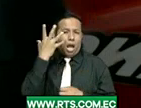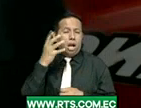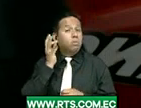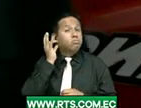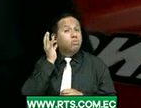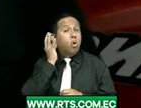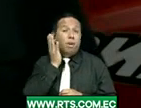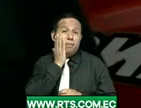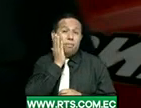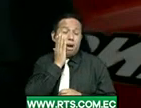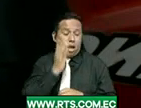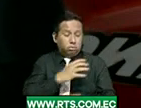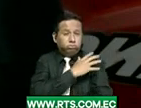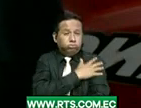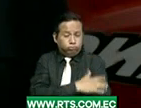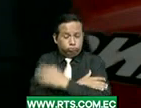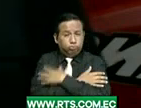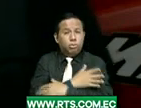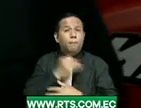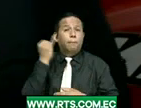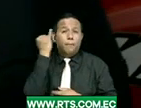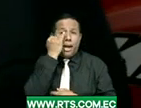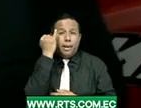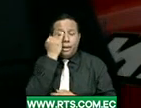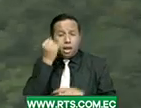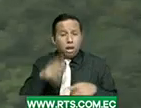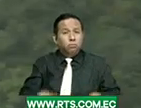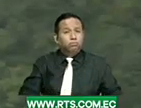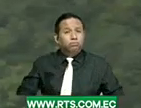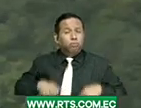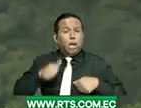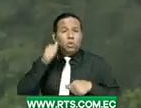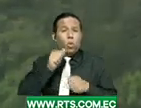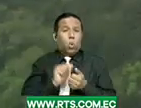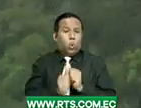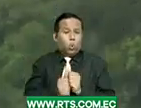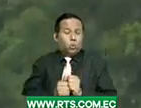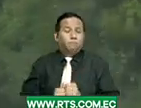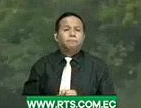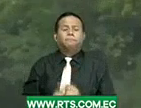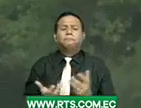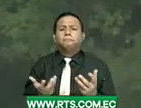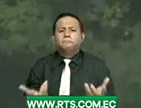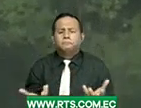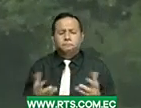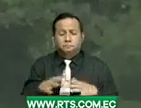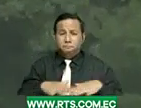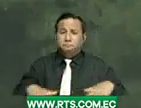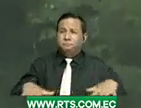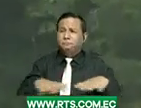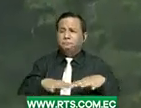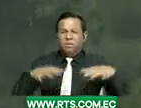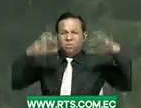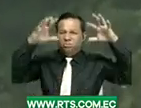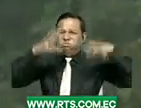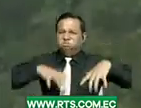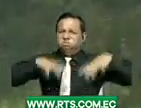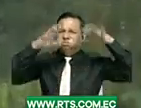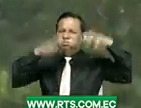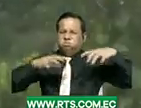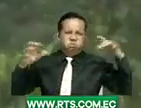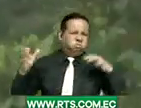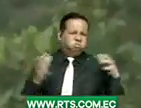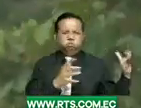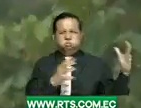una chaqueta de color verde y un blue jean. Las condiciones climáticas imperantes en la zona conspiraron con el trabajo realizado en las primeras